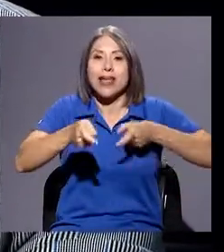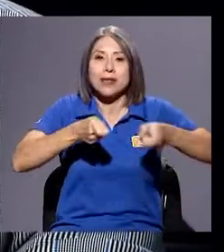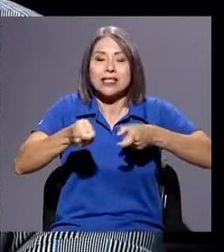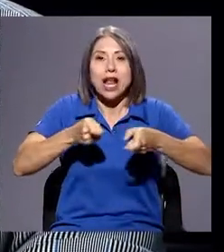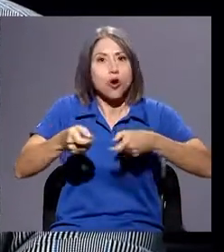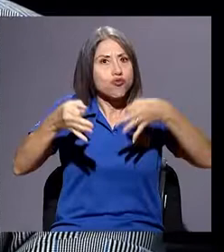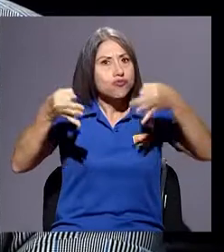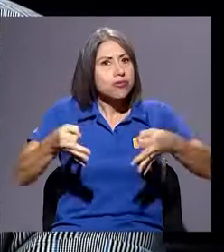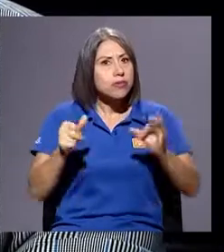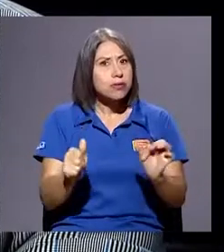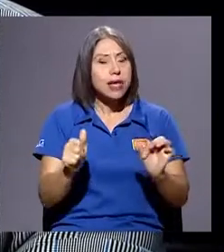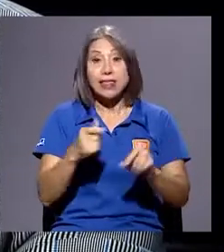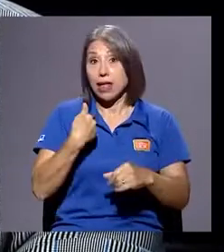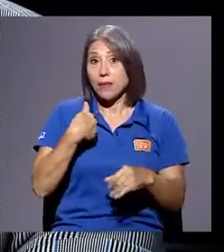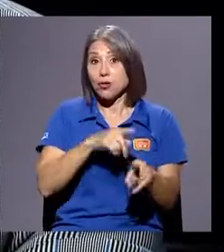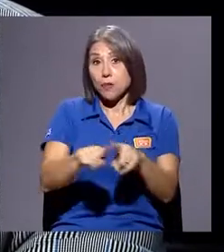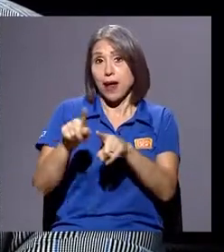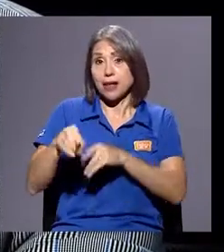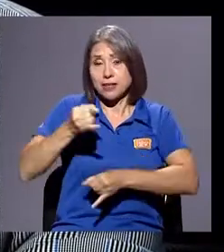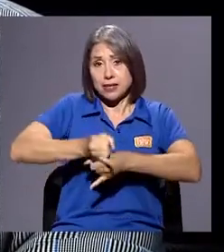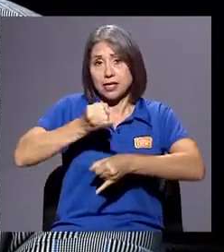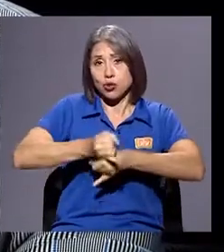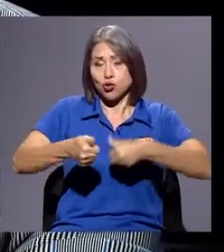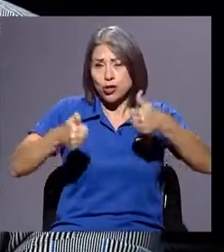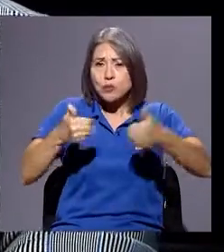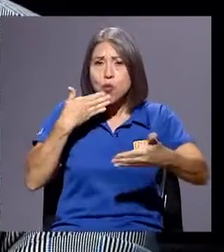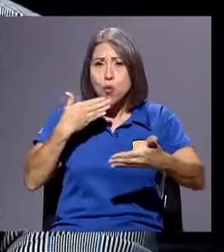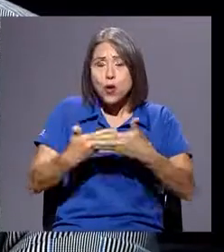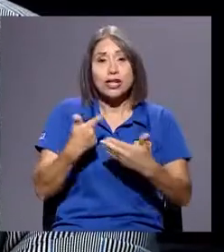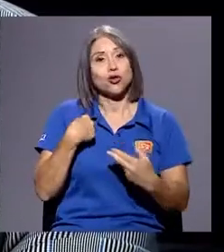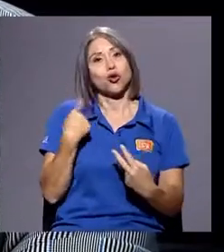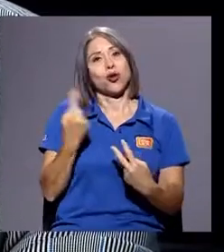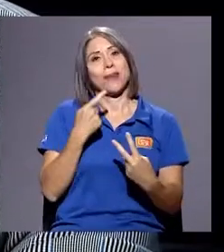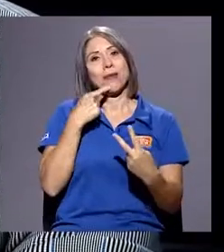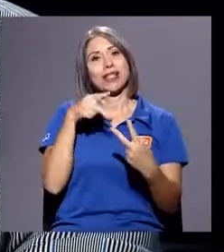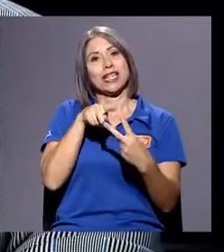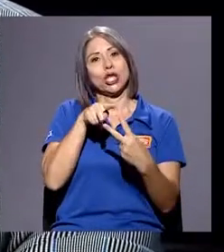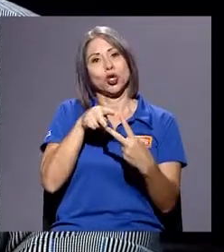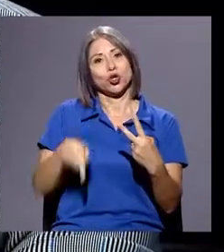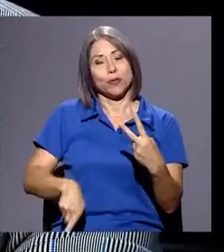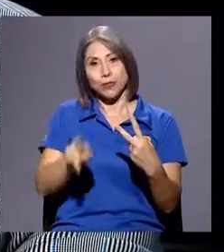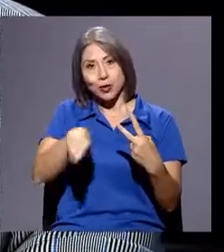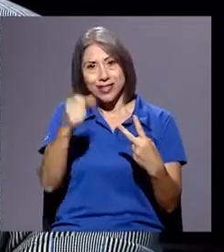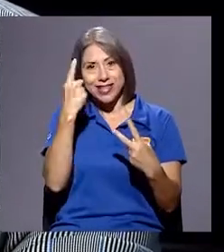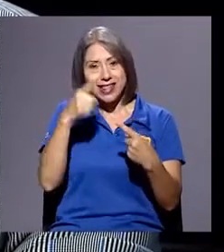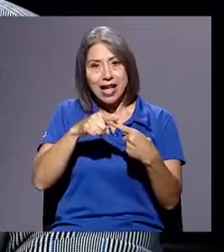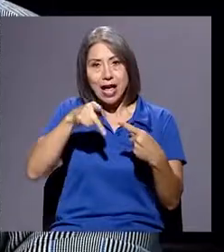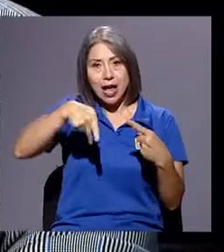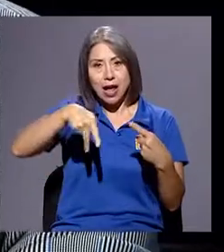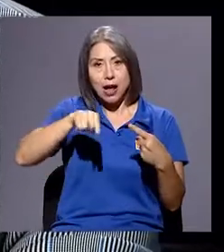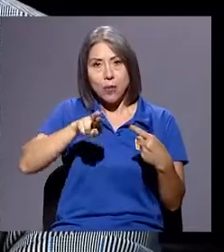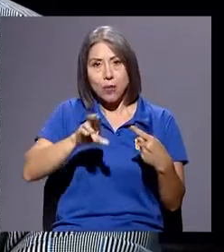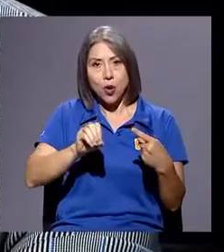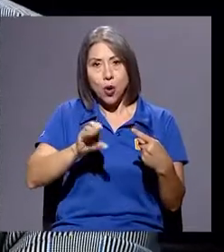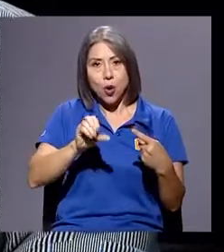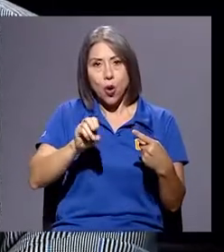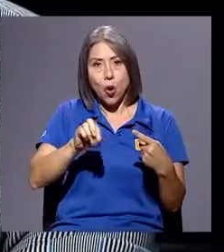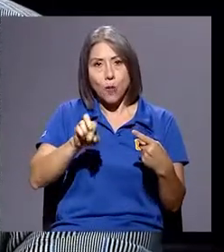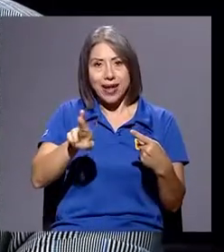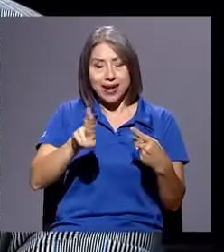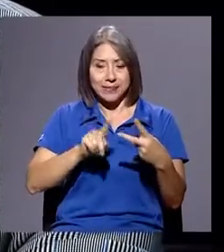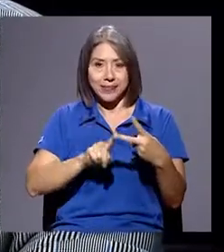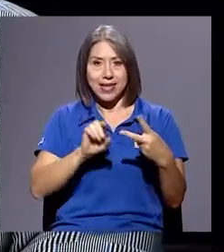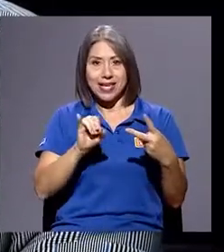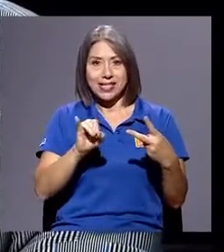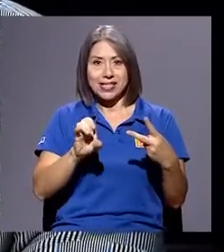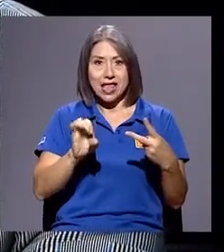varias instituciones muy eficientes en el país. Le voy a mencionar solo dos para que entiendan a qué me refiero, Procomer y el ICT. Así son instituciones muy